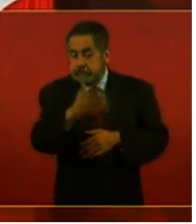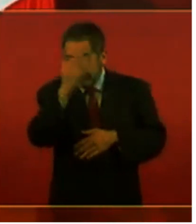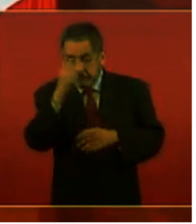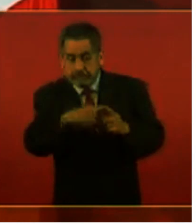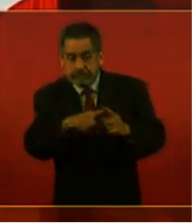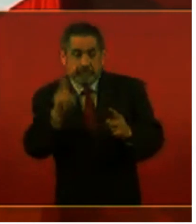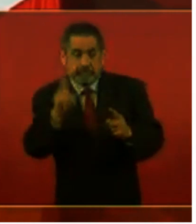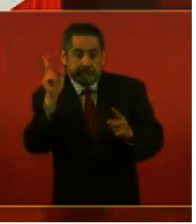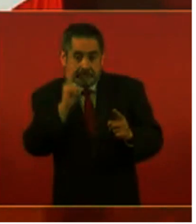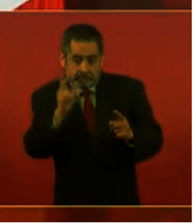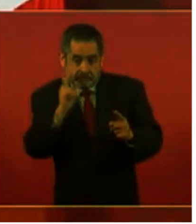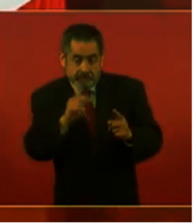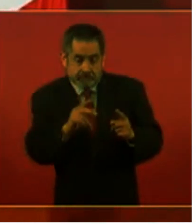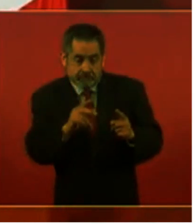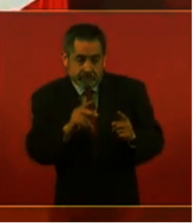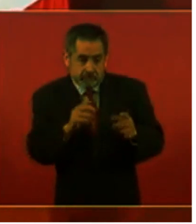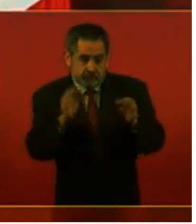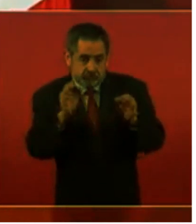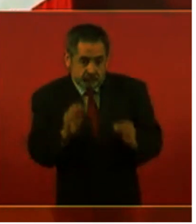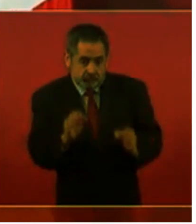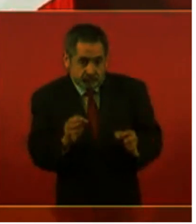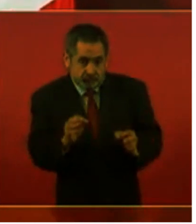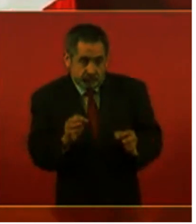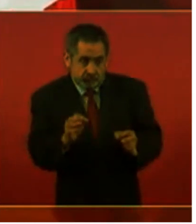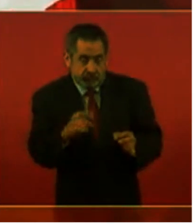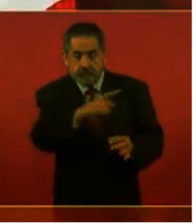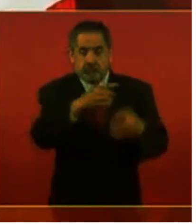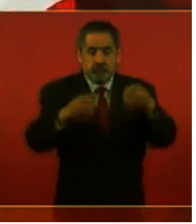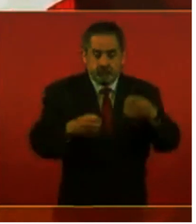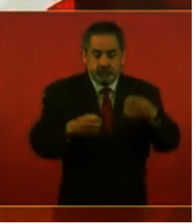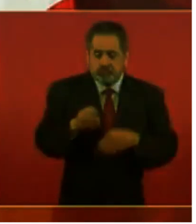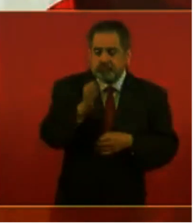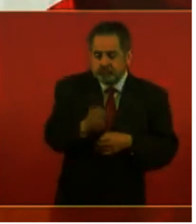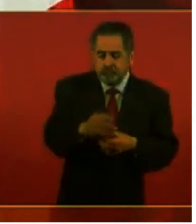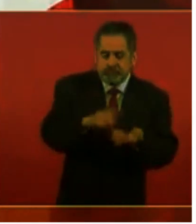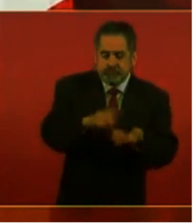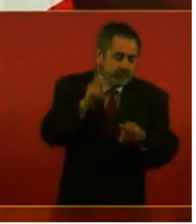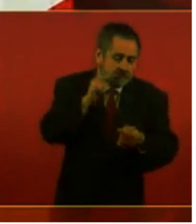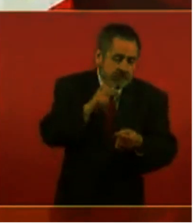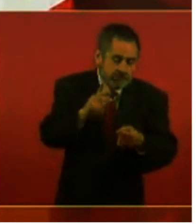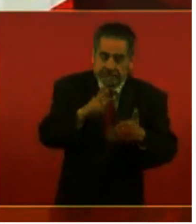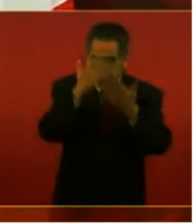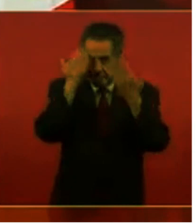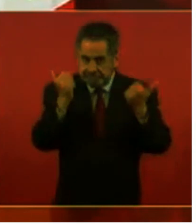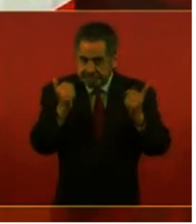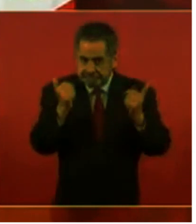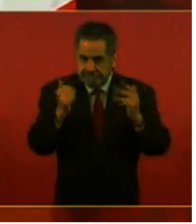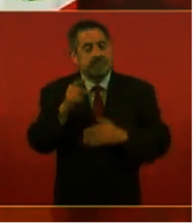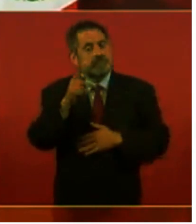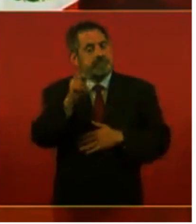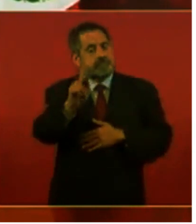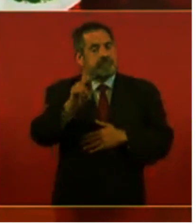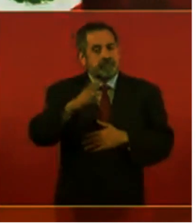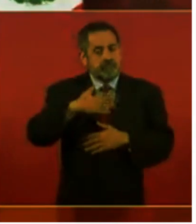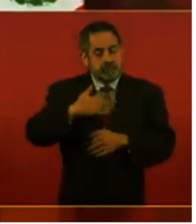aceptar. Lo que sí yo pediría desde